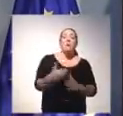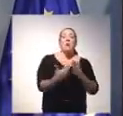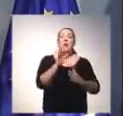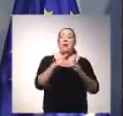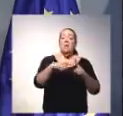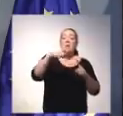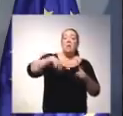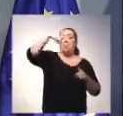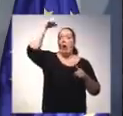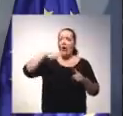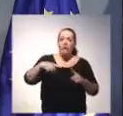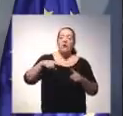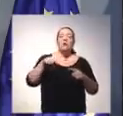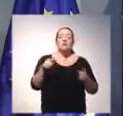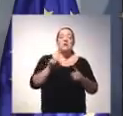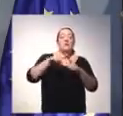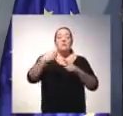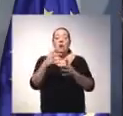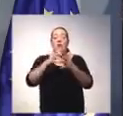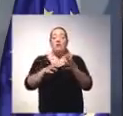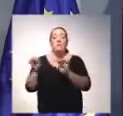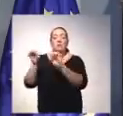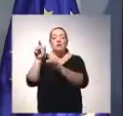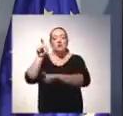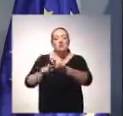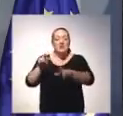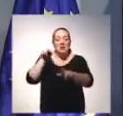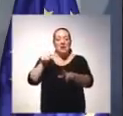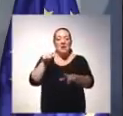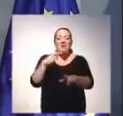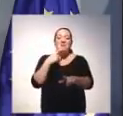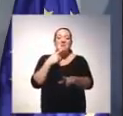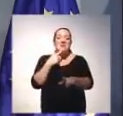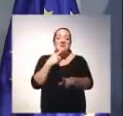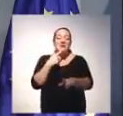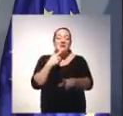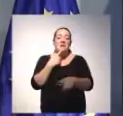pico. Y claro, luego en el informe de Protección Civil se dice que